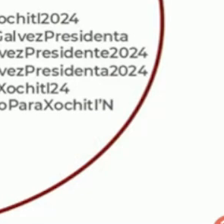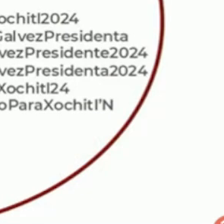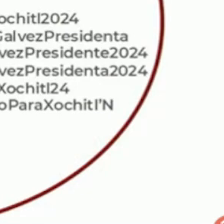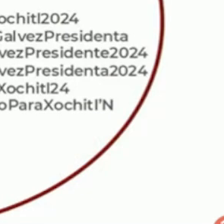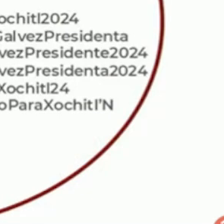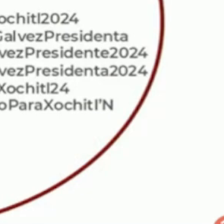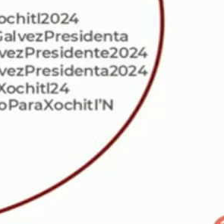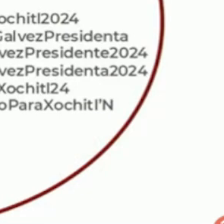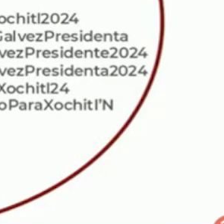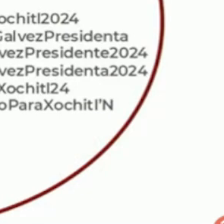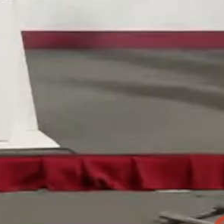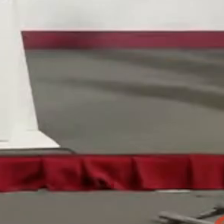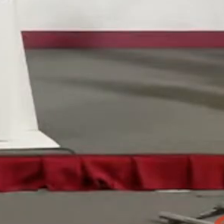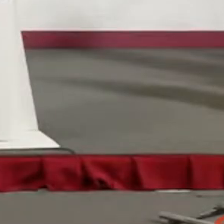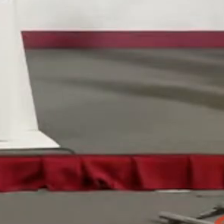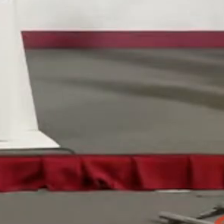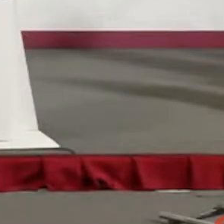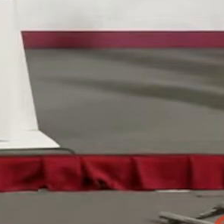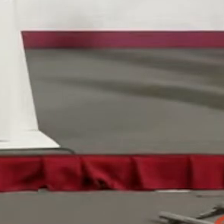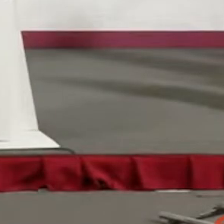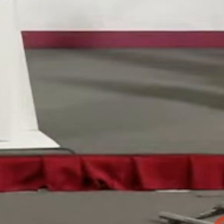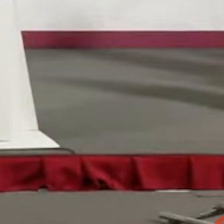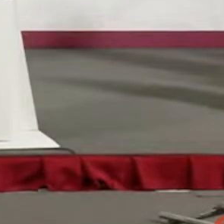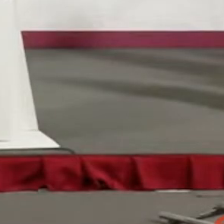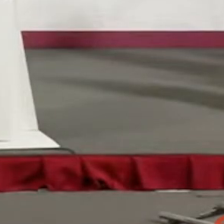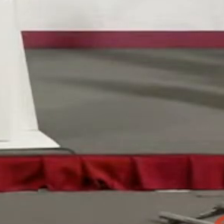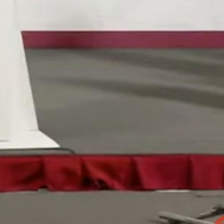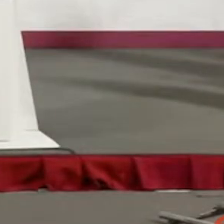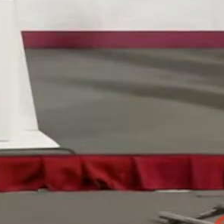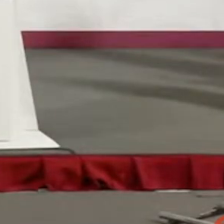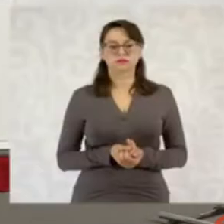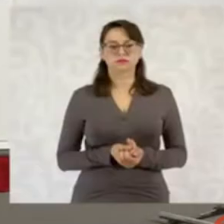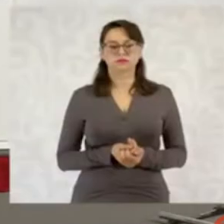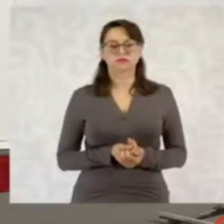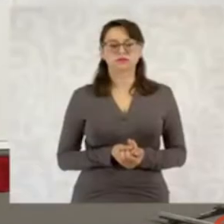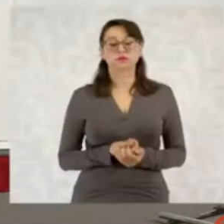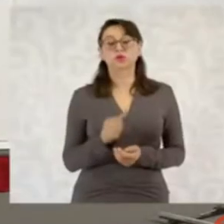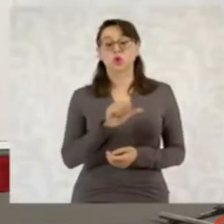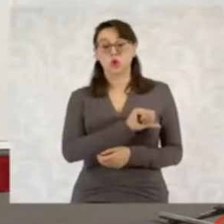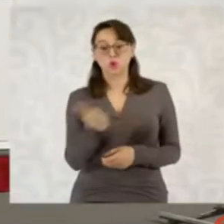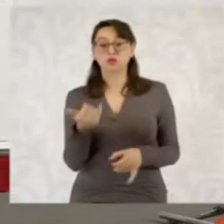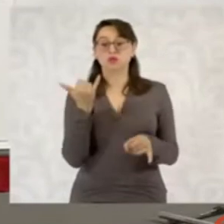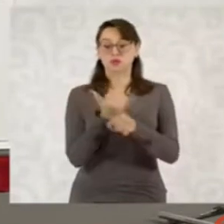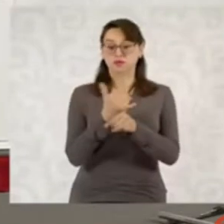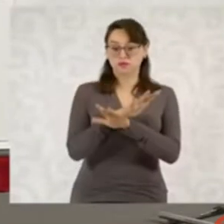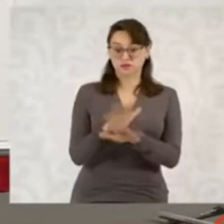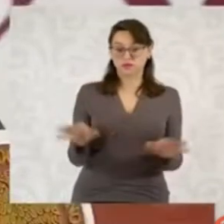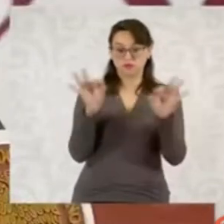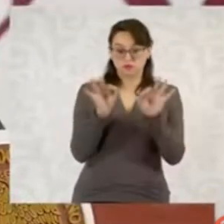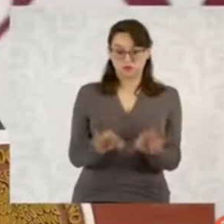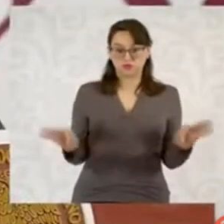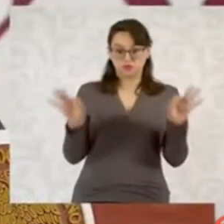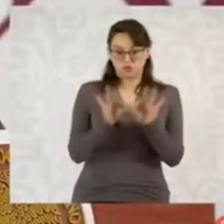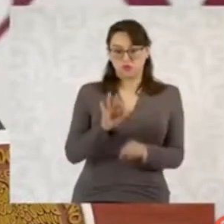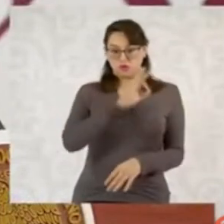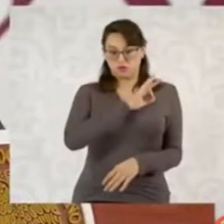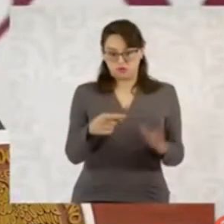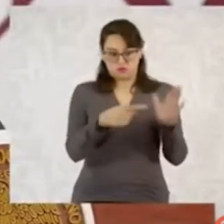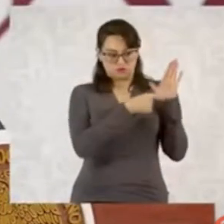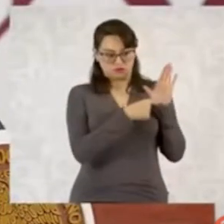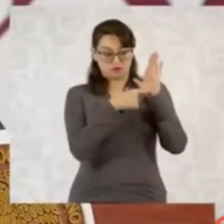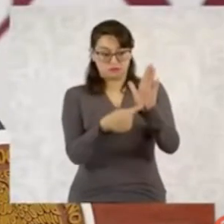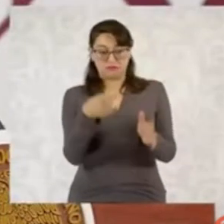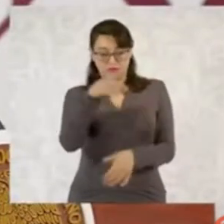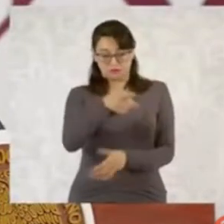24, etcétera. Veamos otro dato importante que muestra cómo no es orgánica esta